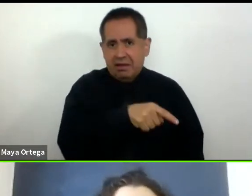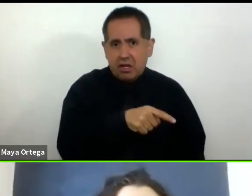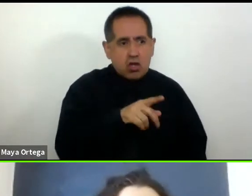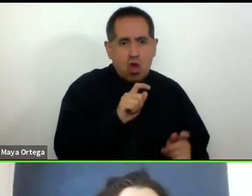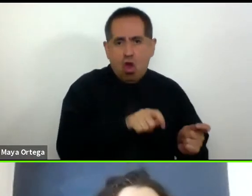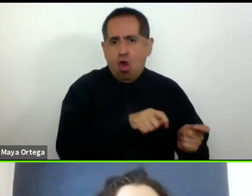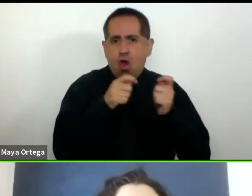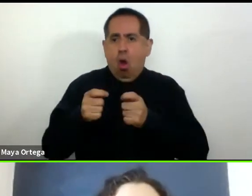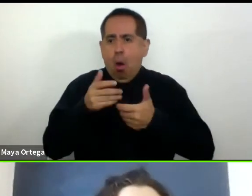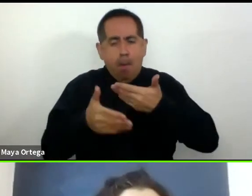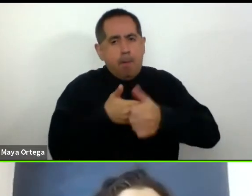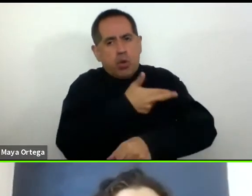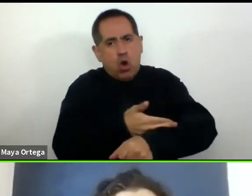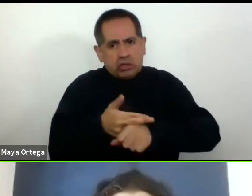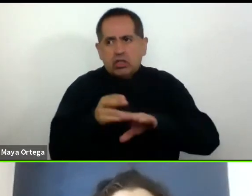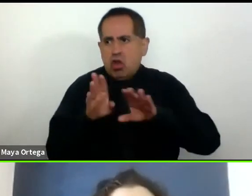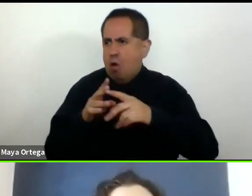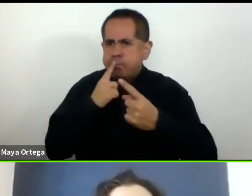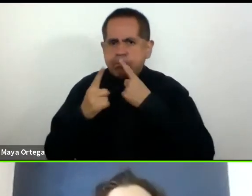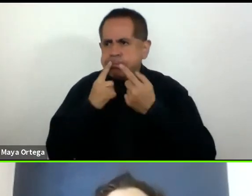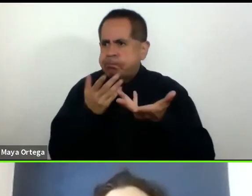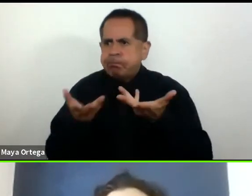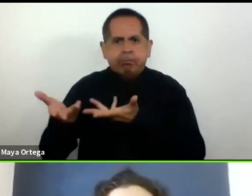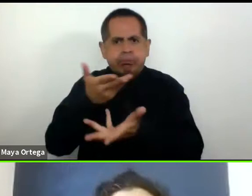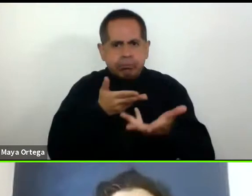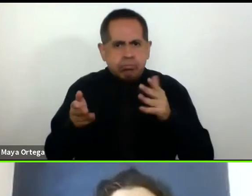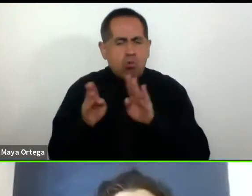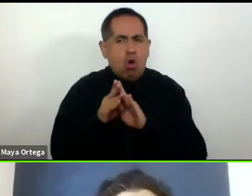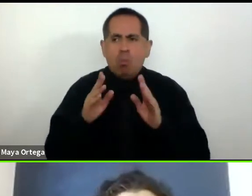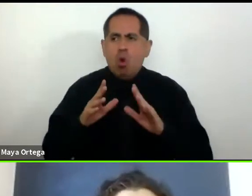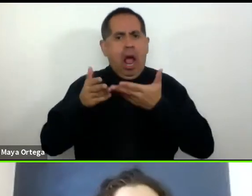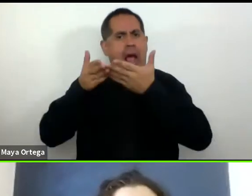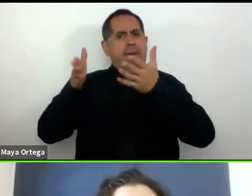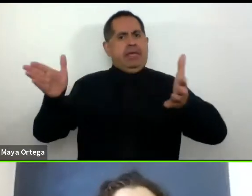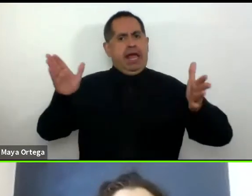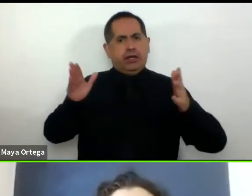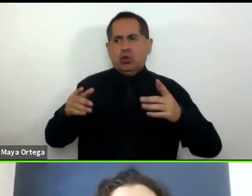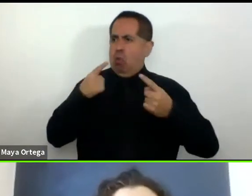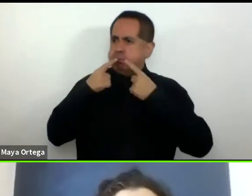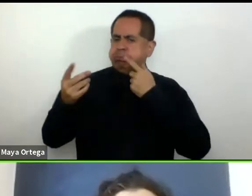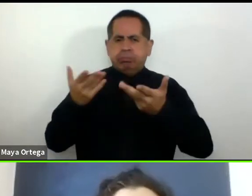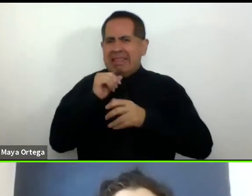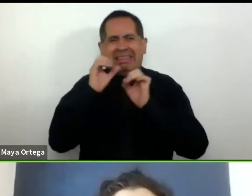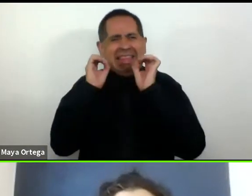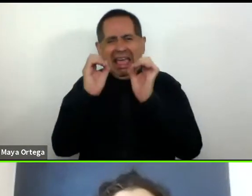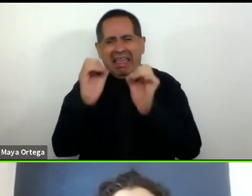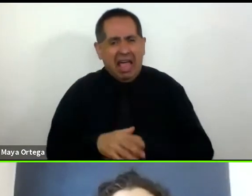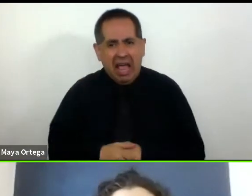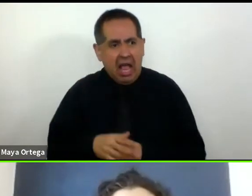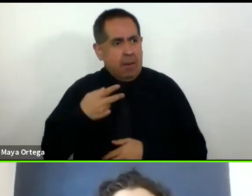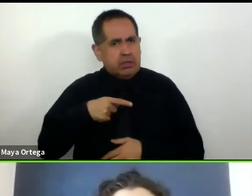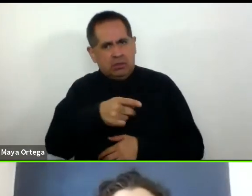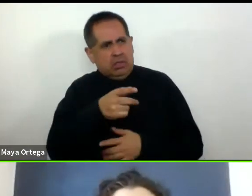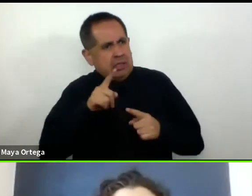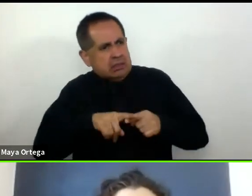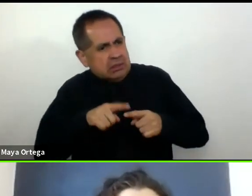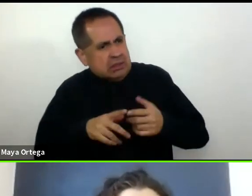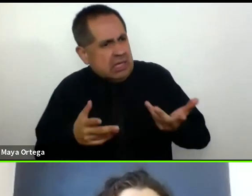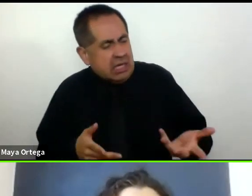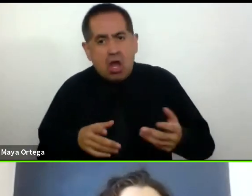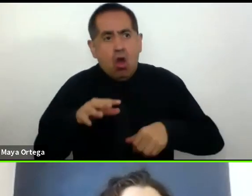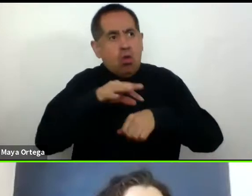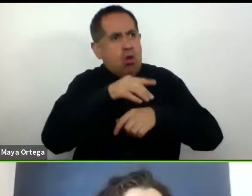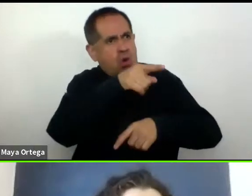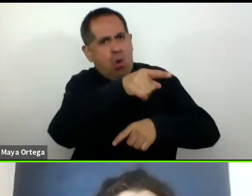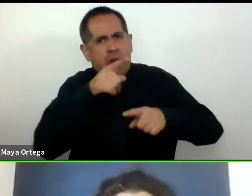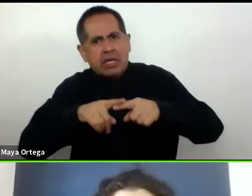pasado por un proceso de consulta o de parlamento abierto, no se ha escuchado a los usuarios de los servicios de salud mental, no